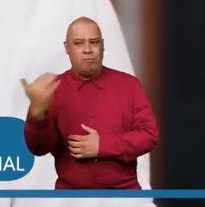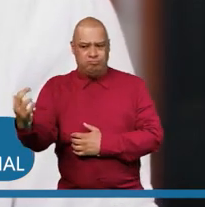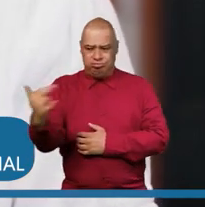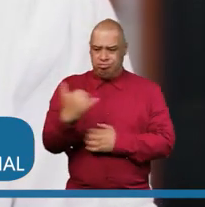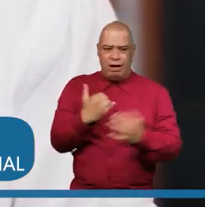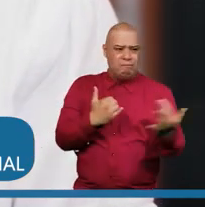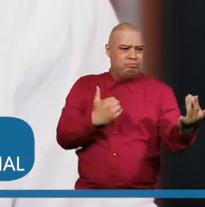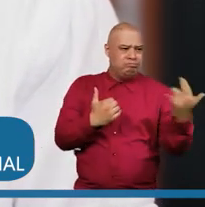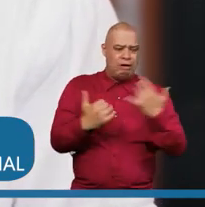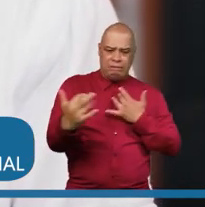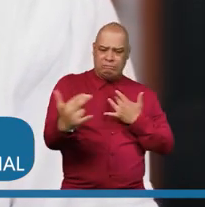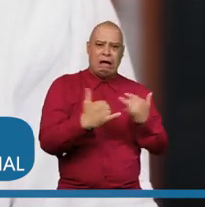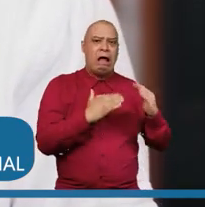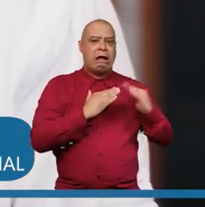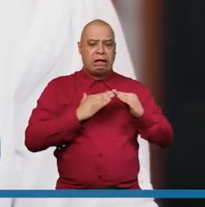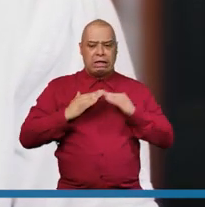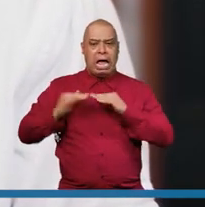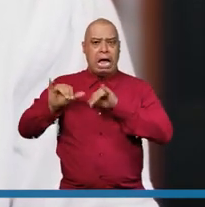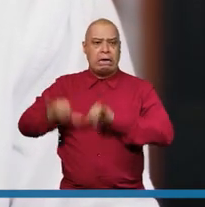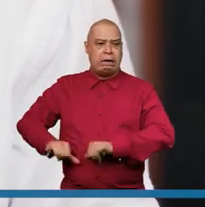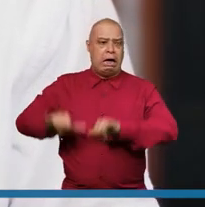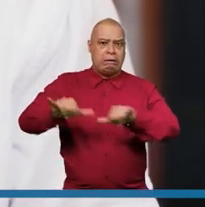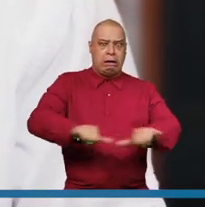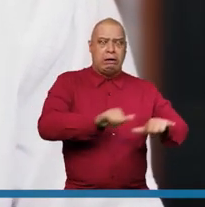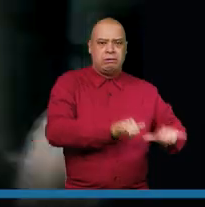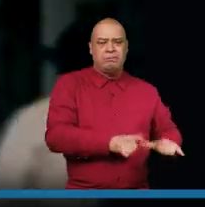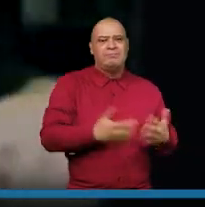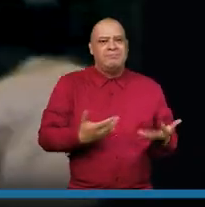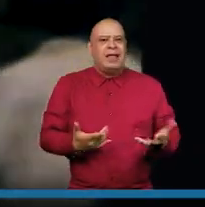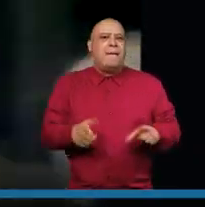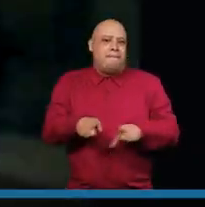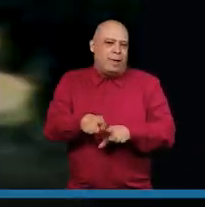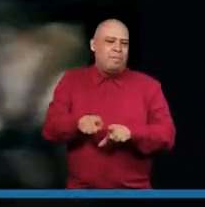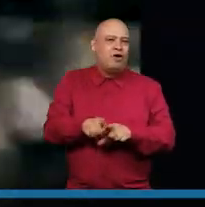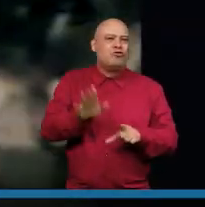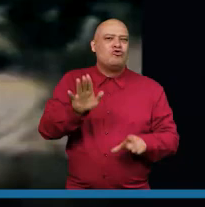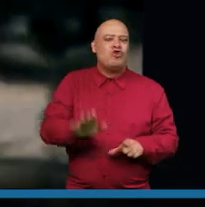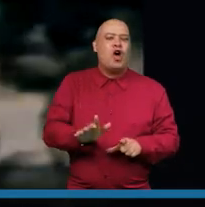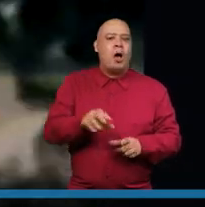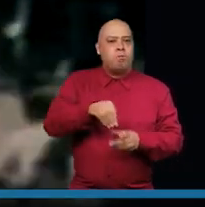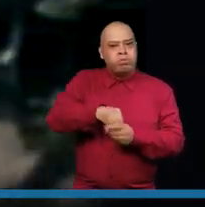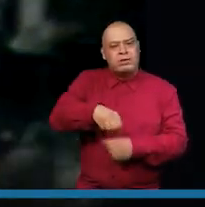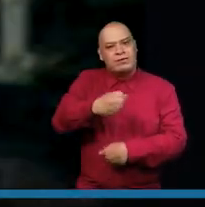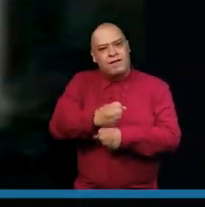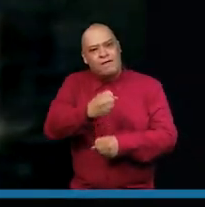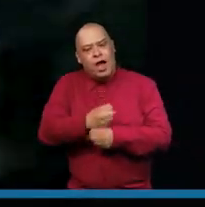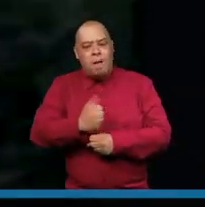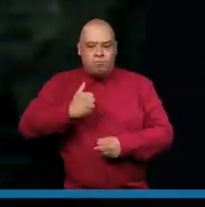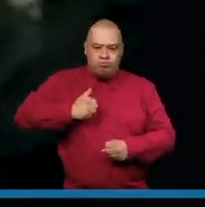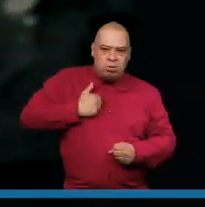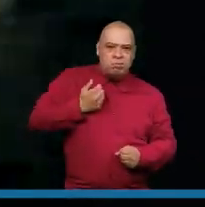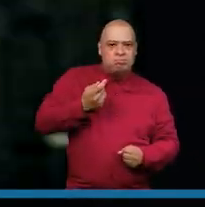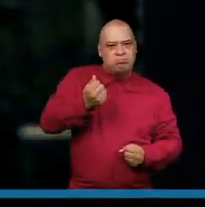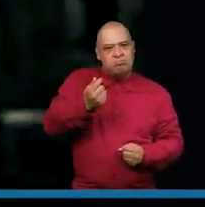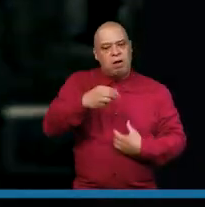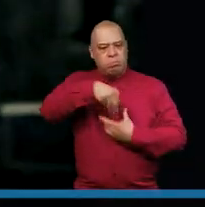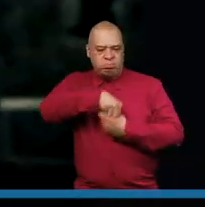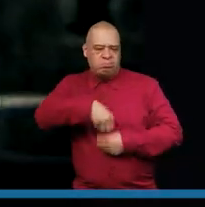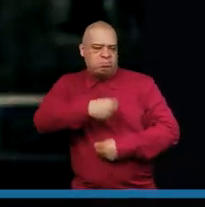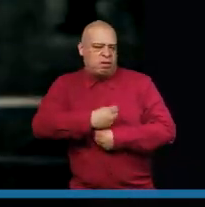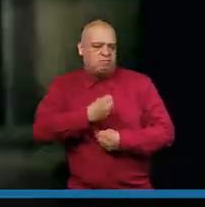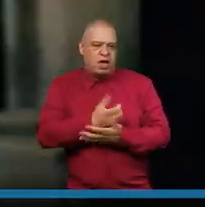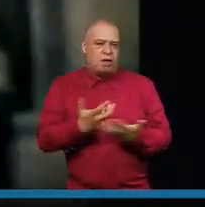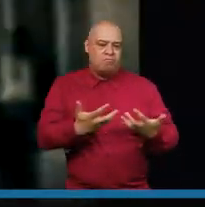estos grandes centros urbanos para aprovechar esa oferta económica de la industrialización